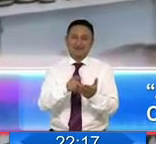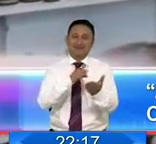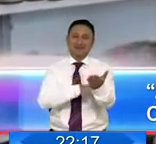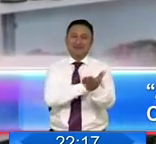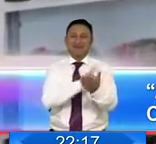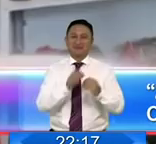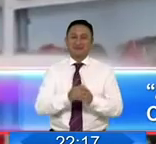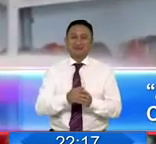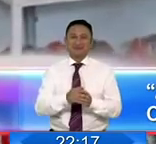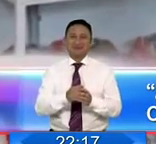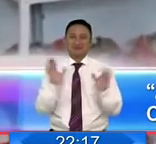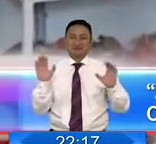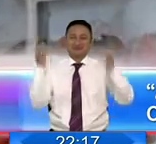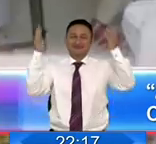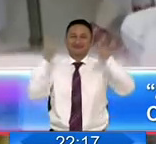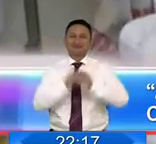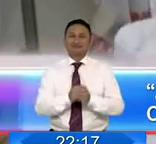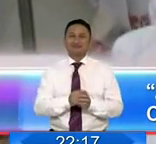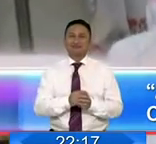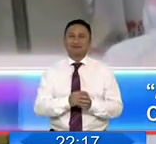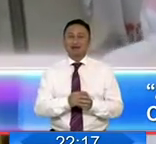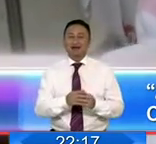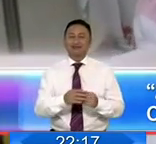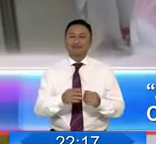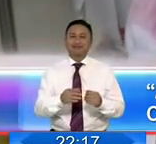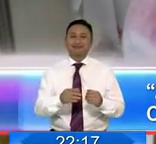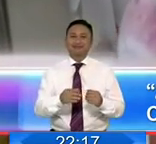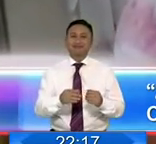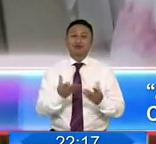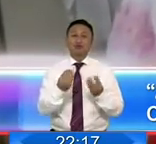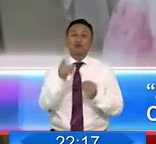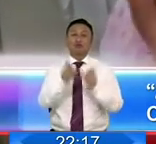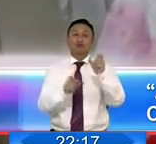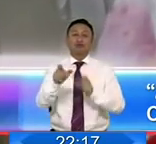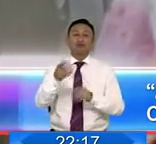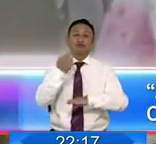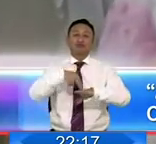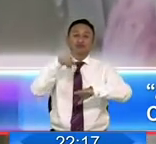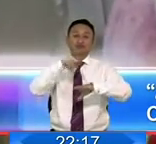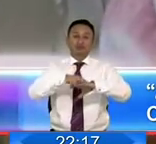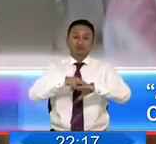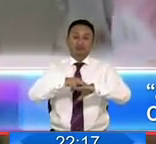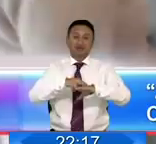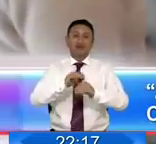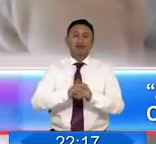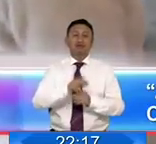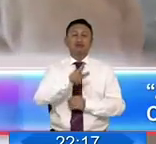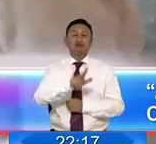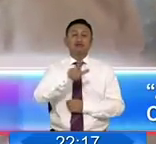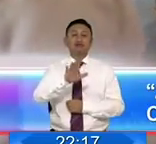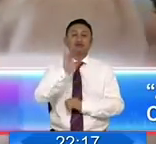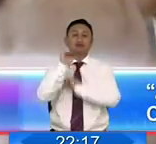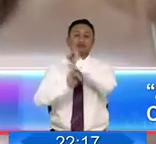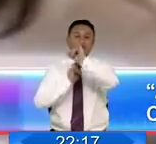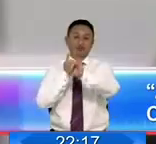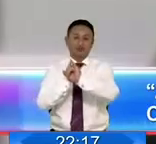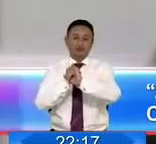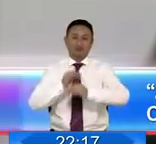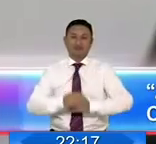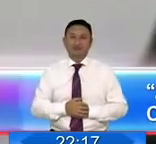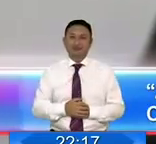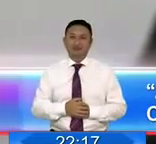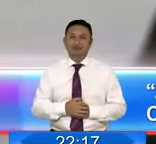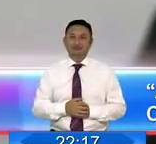de América SIDAP, que reúne a 200 artesanos nacionales y a 34 internacionales. Y